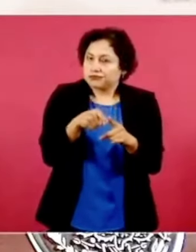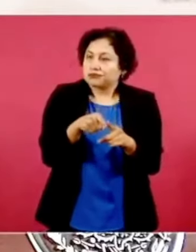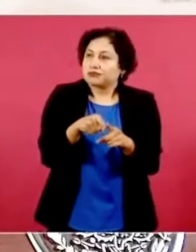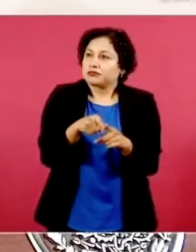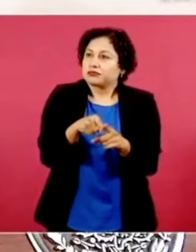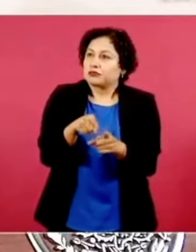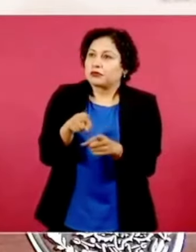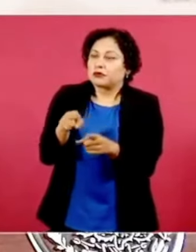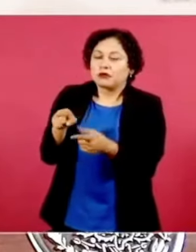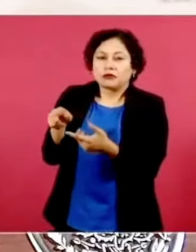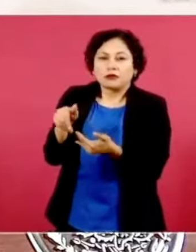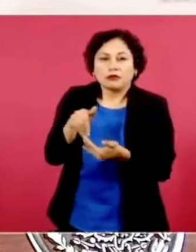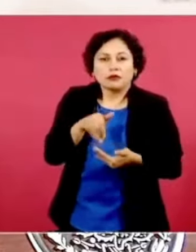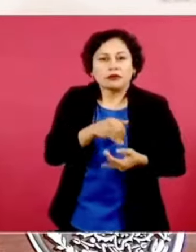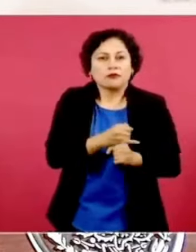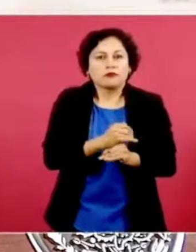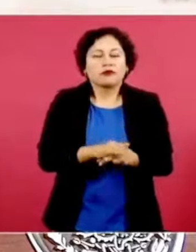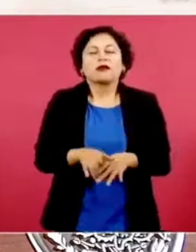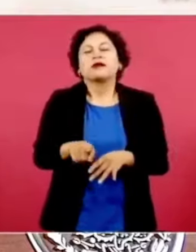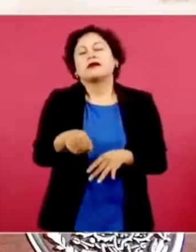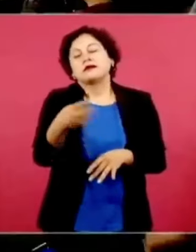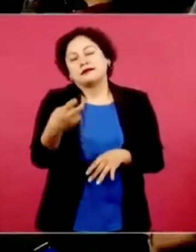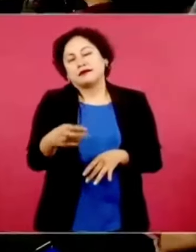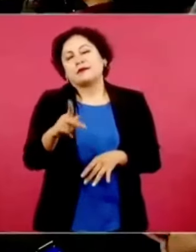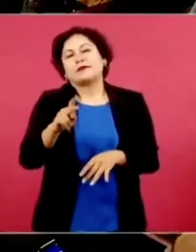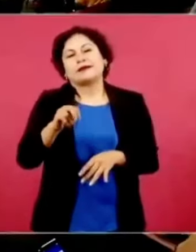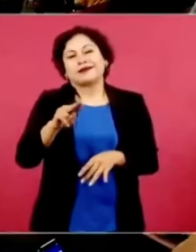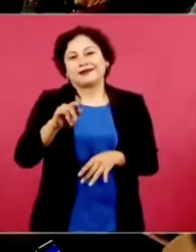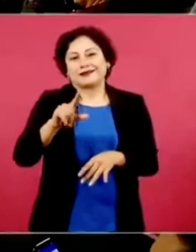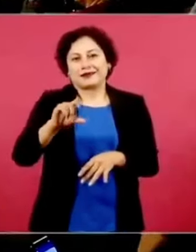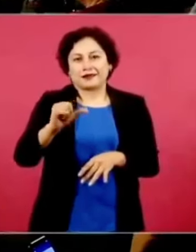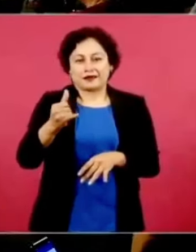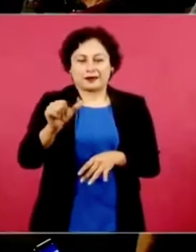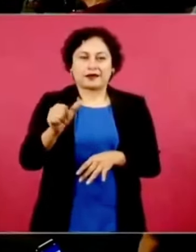Penilei. Le sacó a…